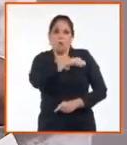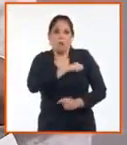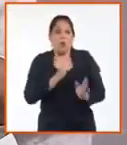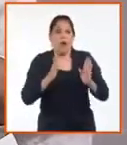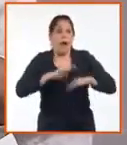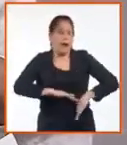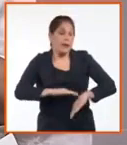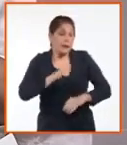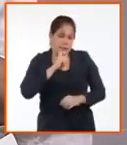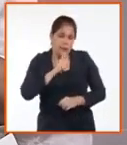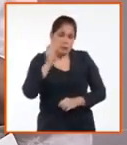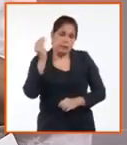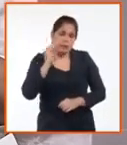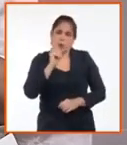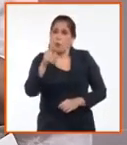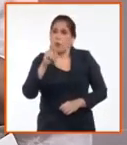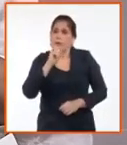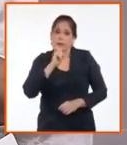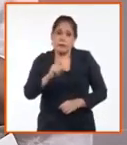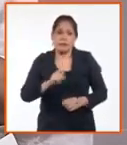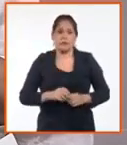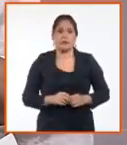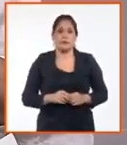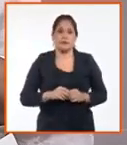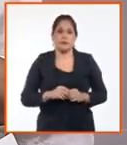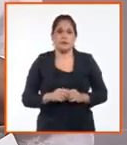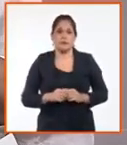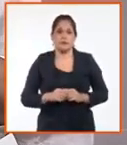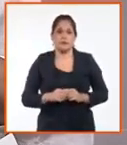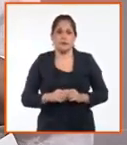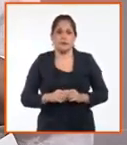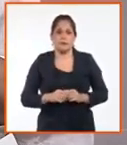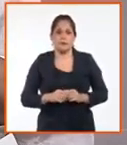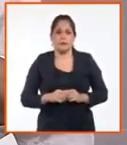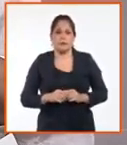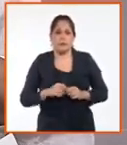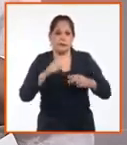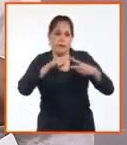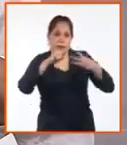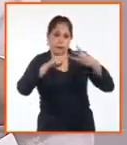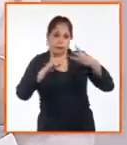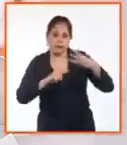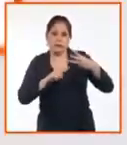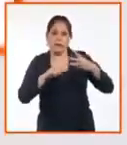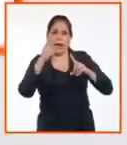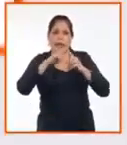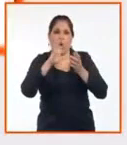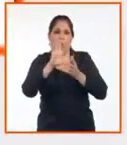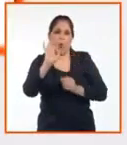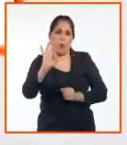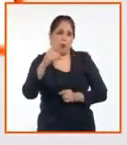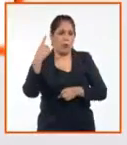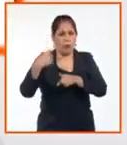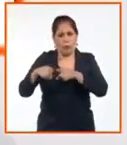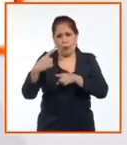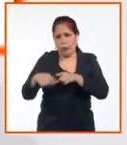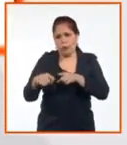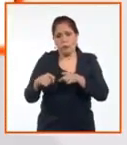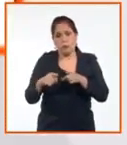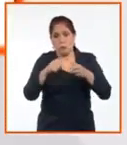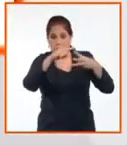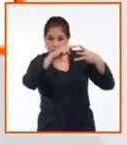afectados en algún momento determinado le hemos dado la prioridad los tres primeros por ejemplo la tecnóloga espero al actor igual faría no han tenido